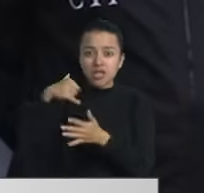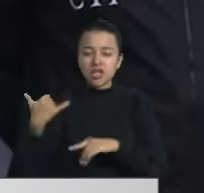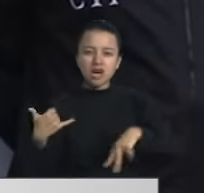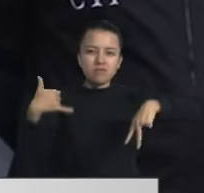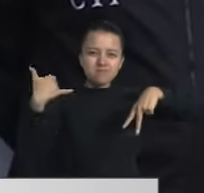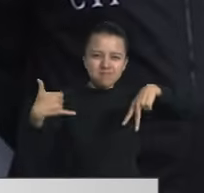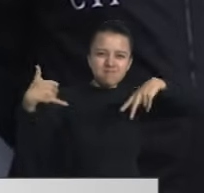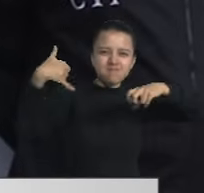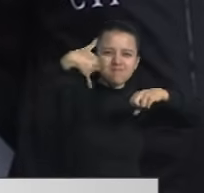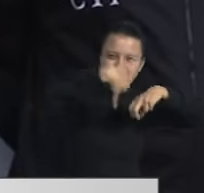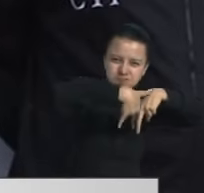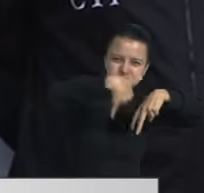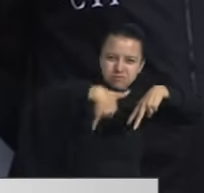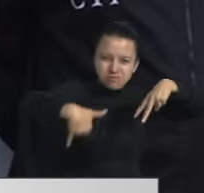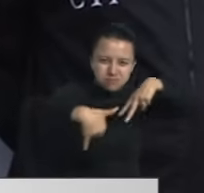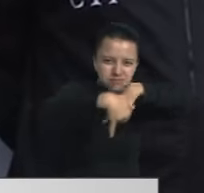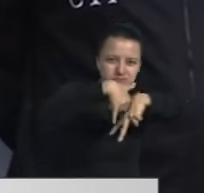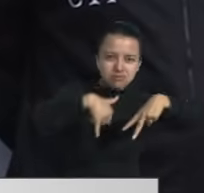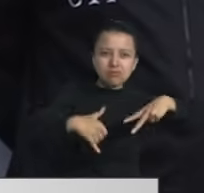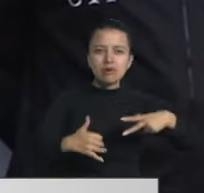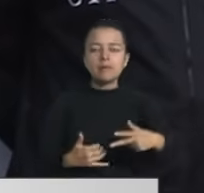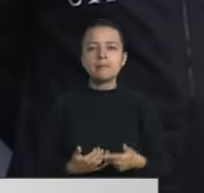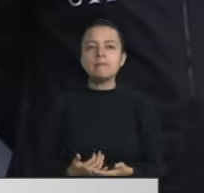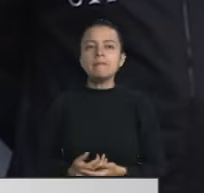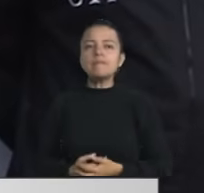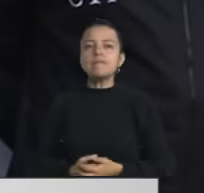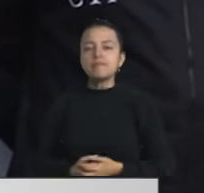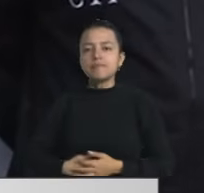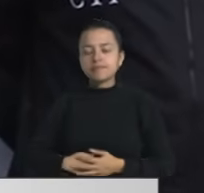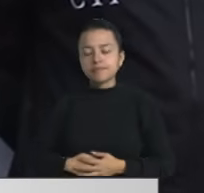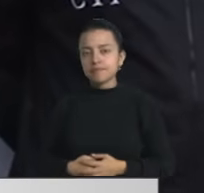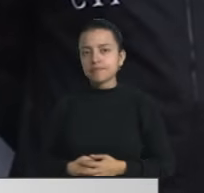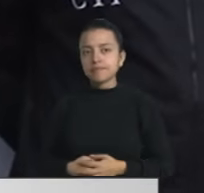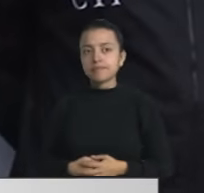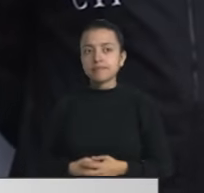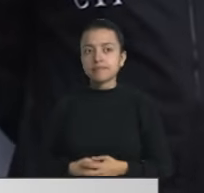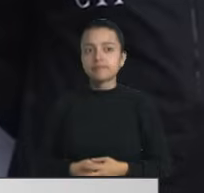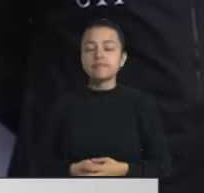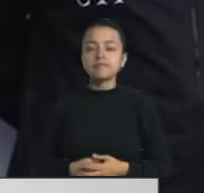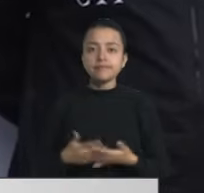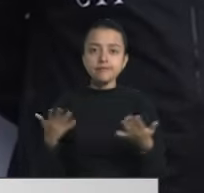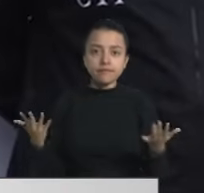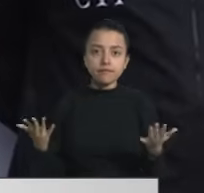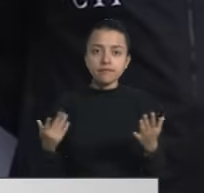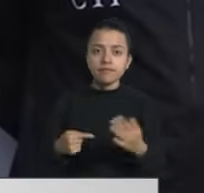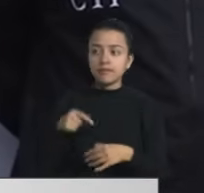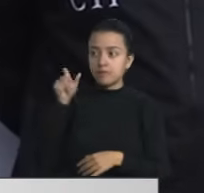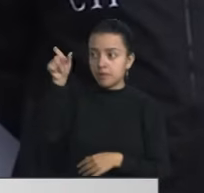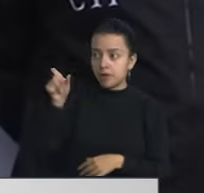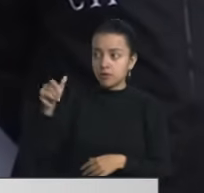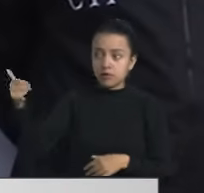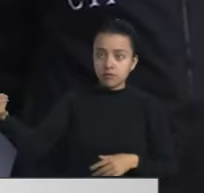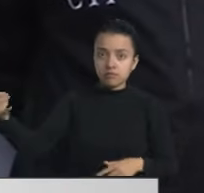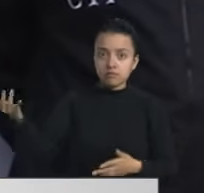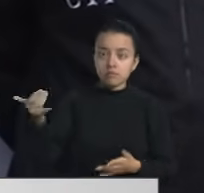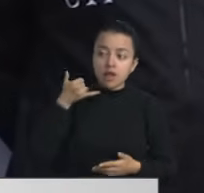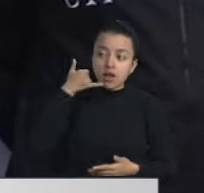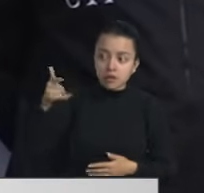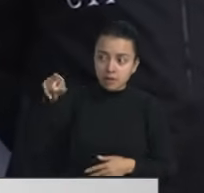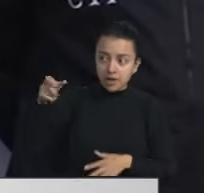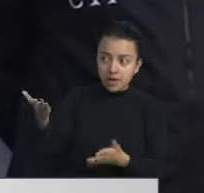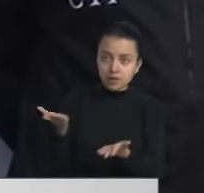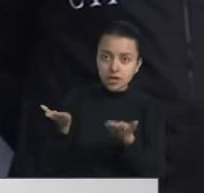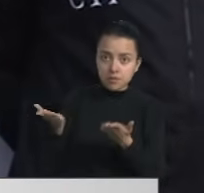que preste unos servicios dentro de una residencia. Llega esta persona e inmediatamente lo